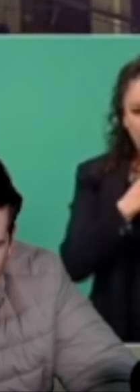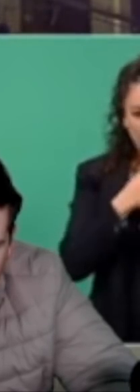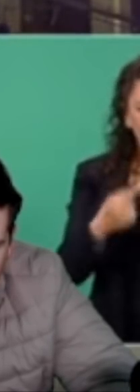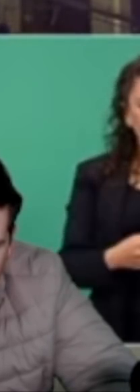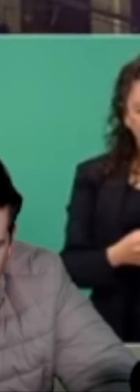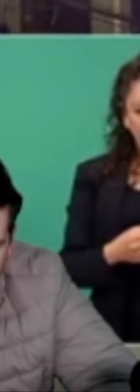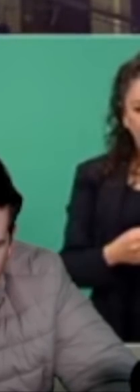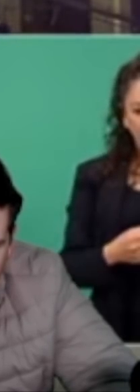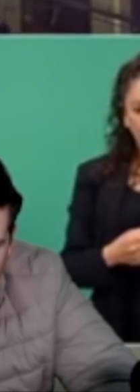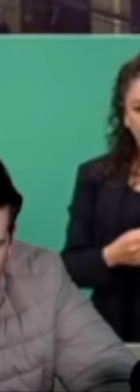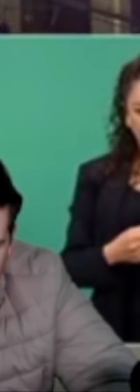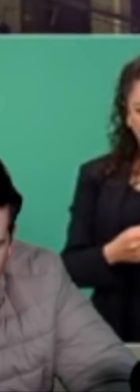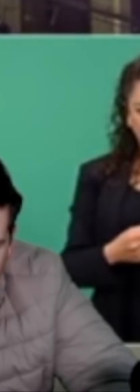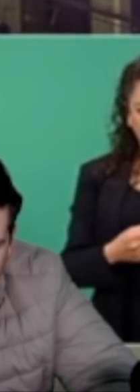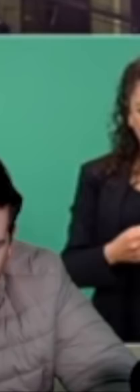estar, decía